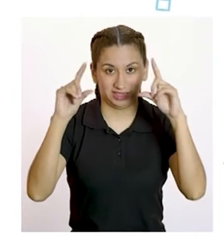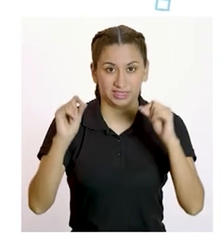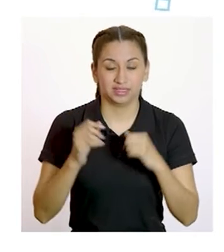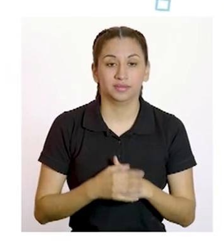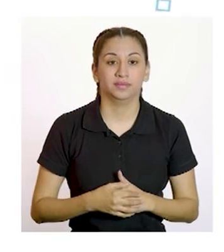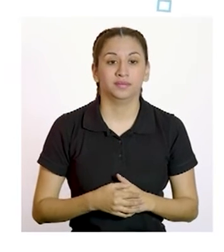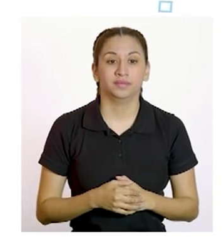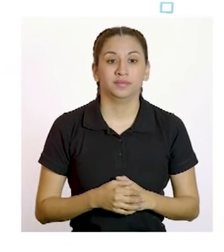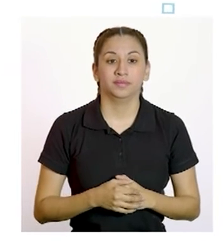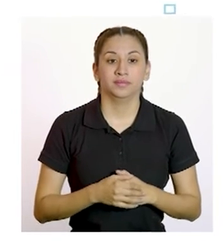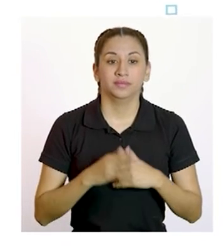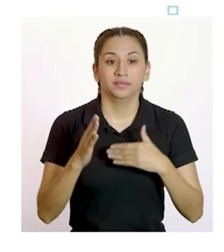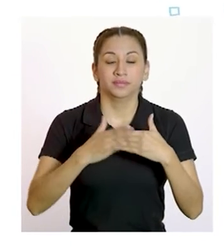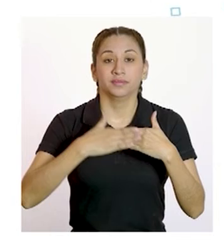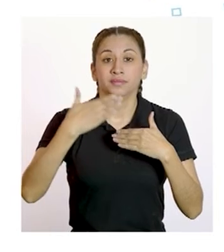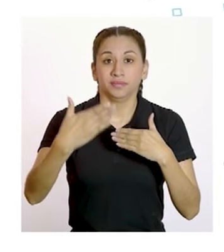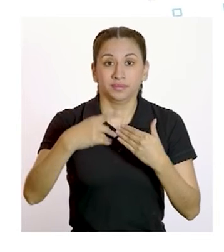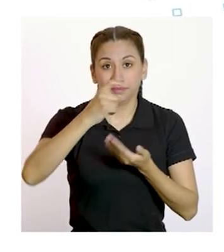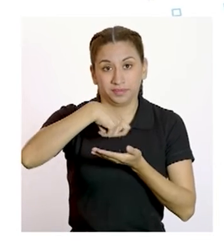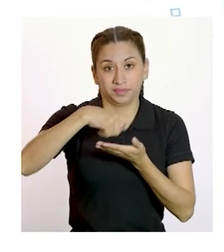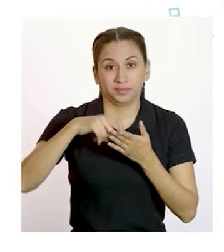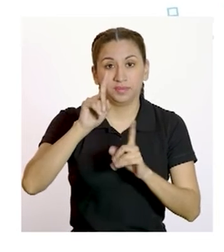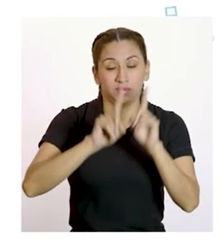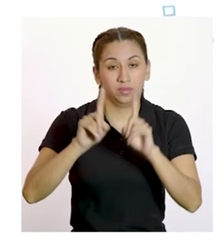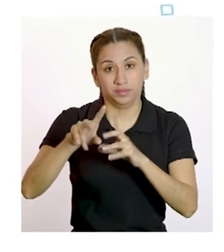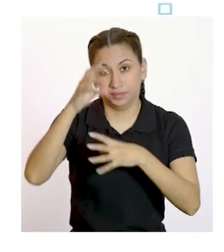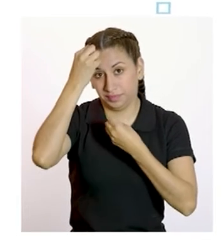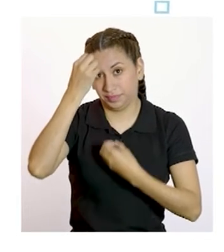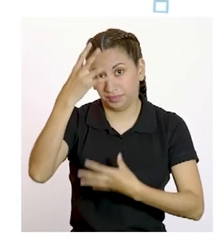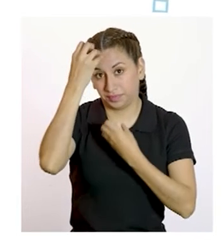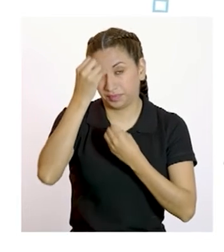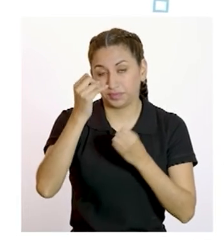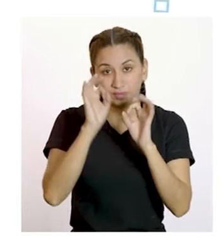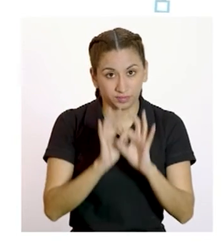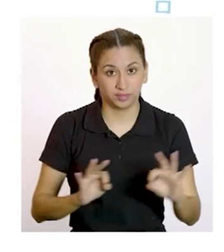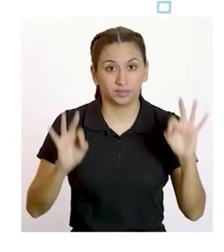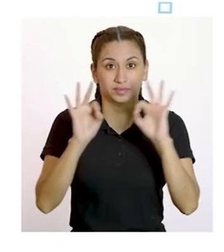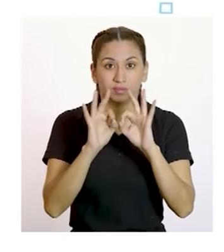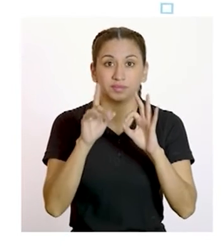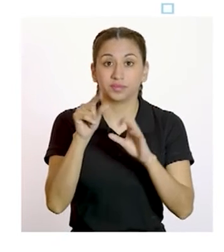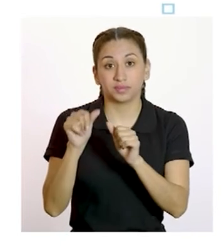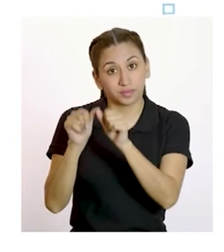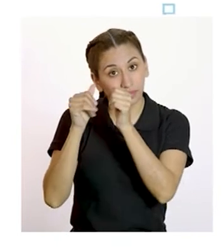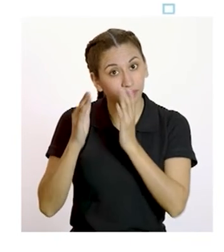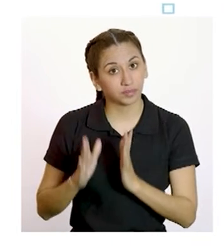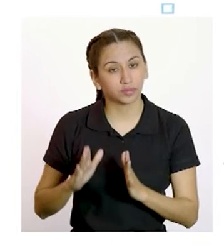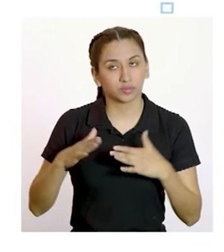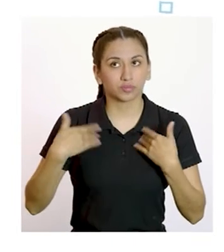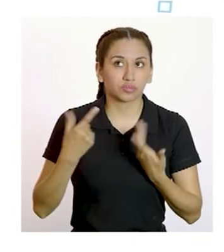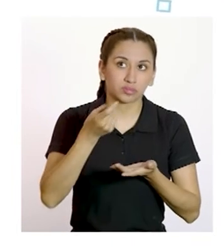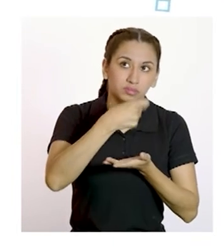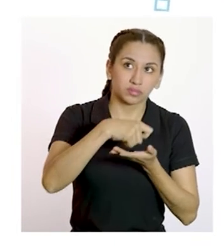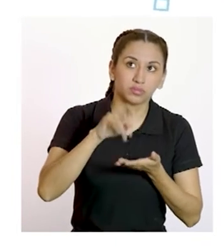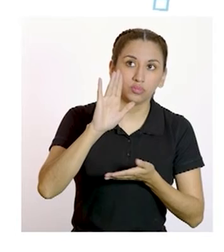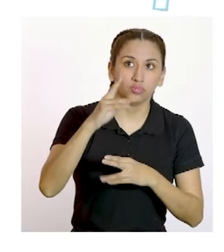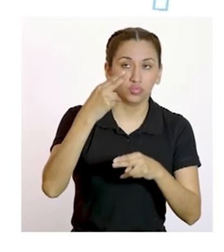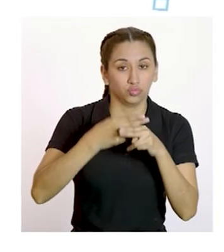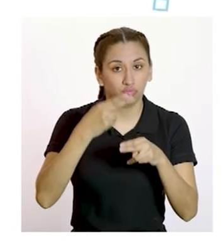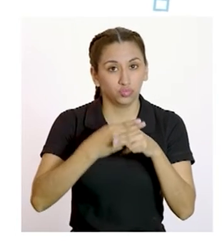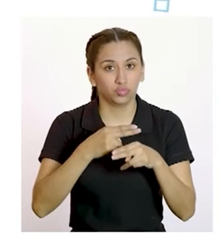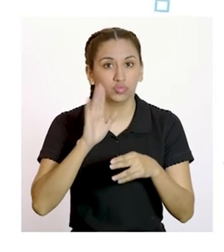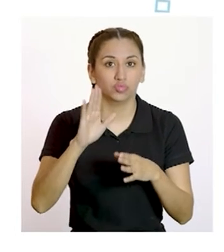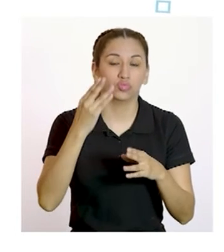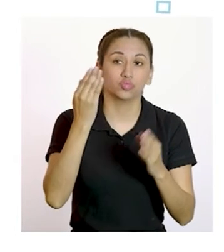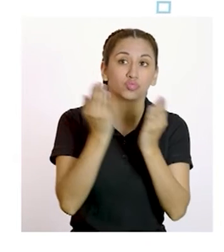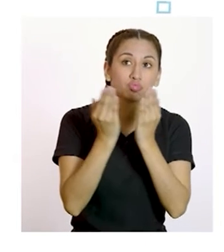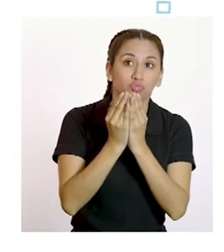la cartilla. Luego se escriben algunos datos informativos. El estudiante podría escribir su